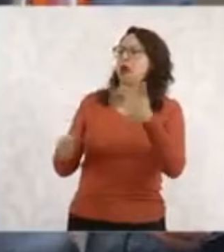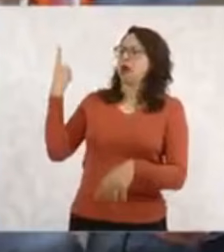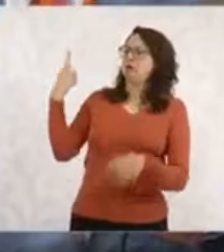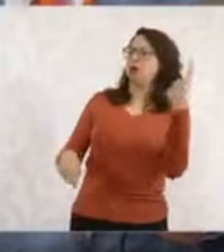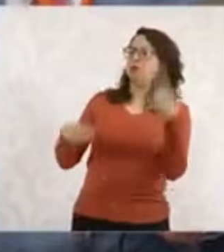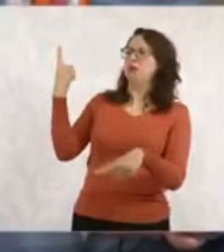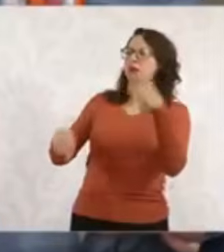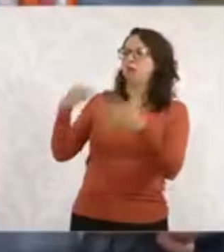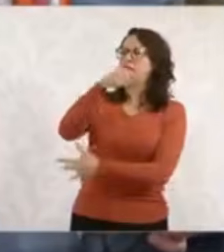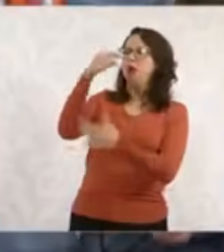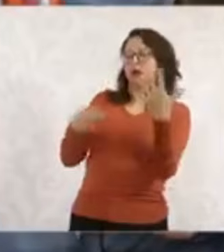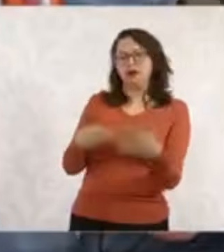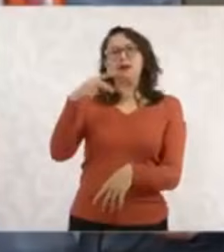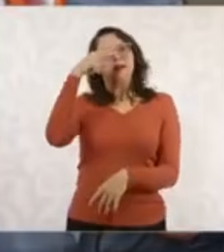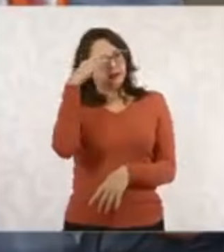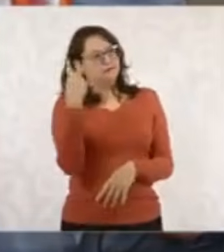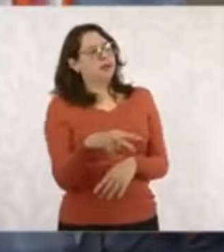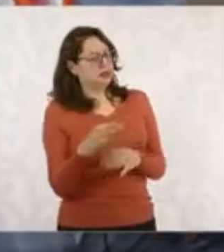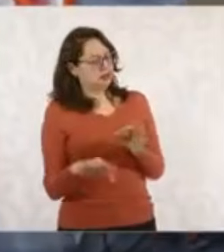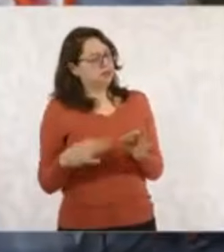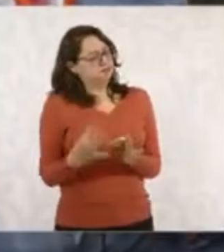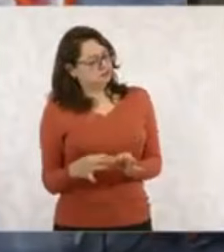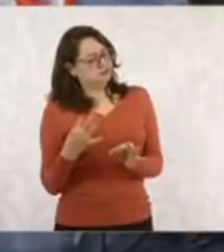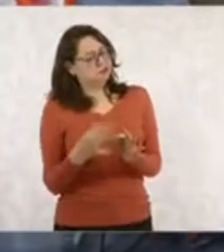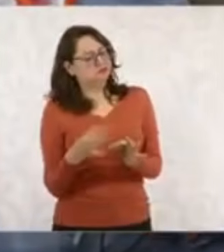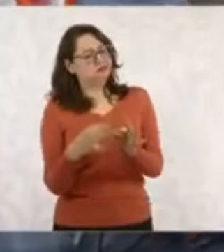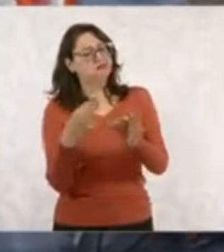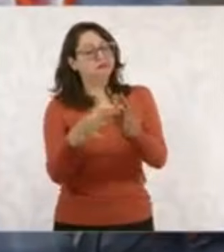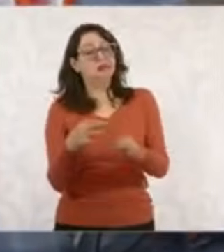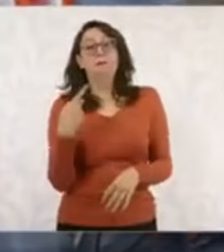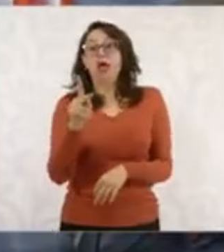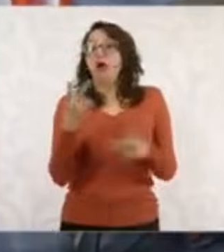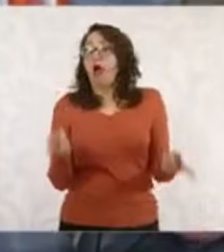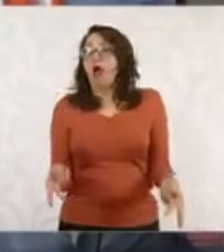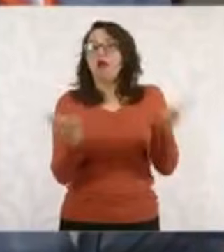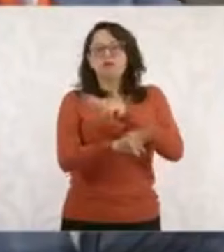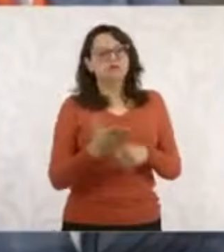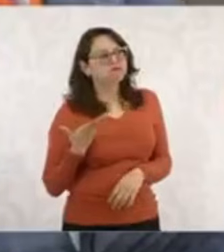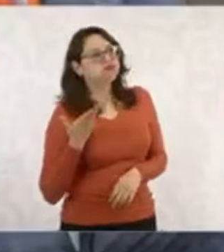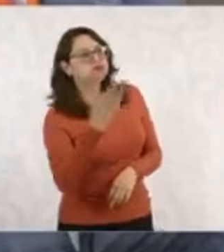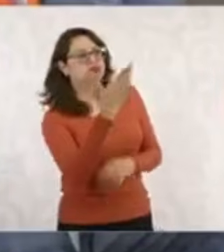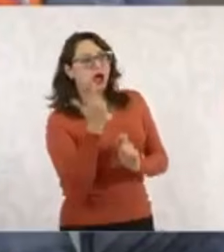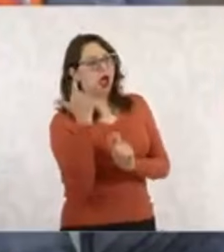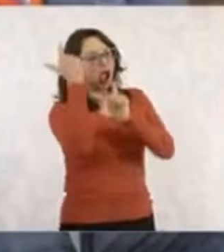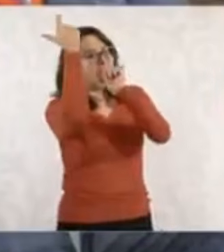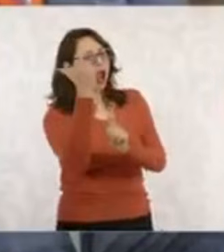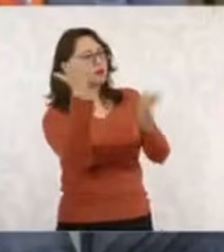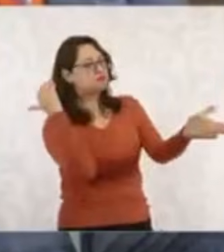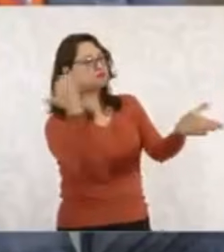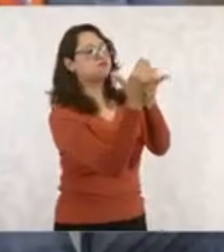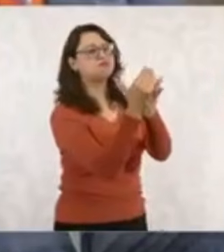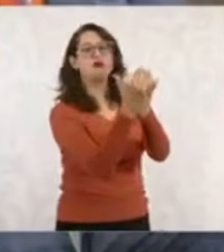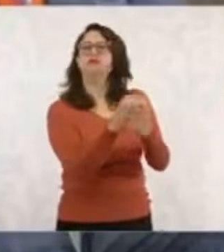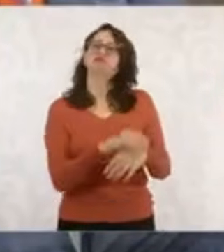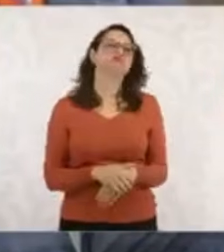las solicitudes para frenar el tráfico de armas hacia nuestro país no avanzan, aun cuando aparentemente,